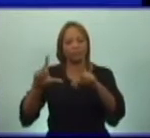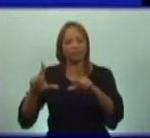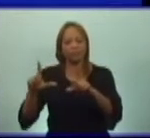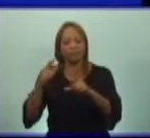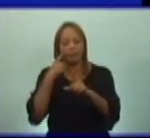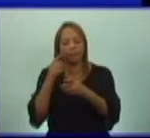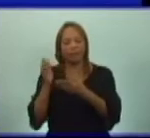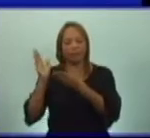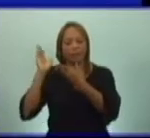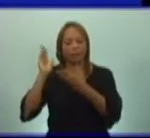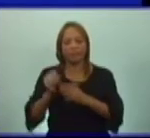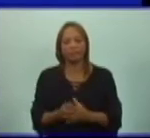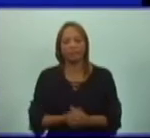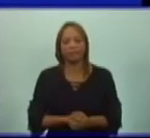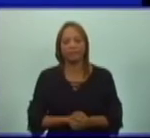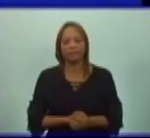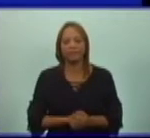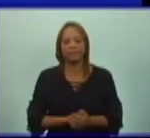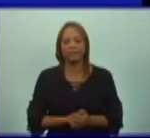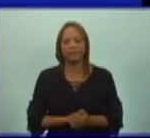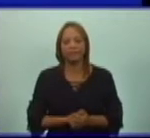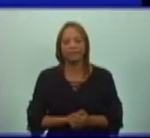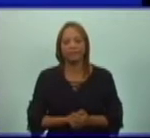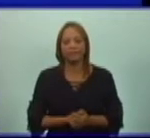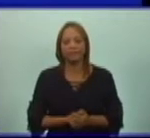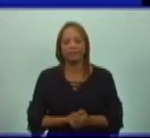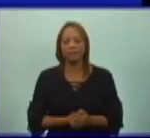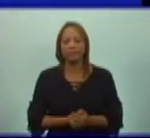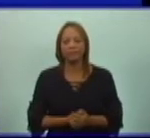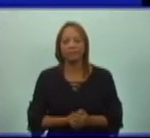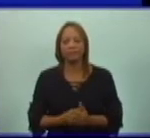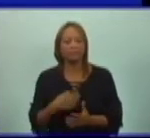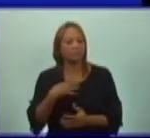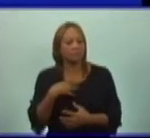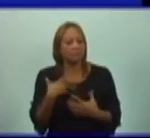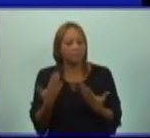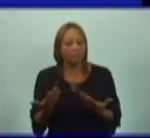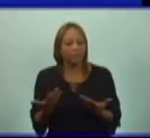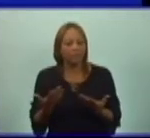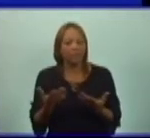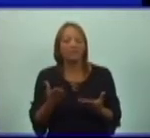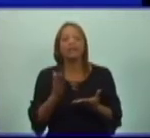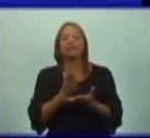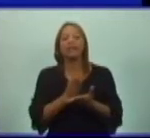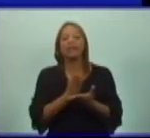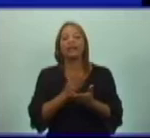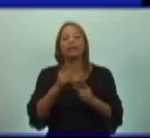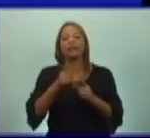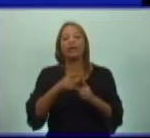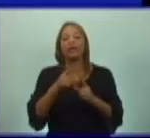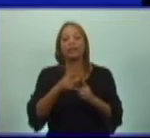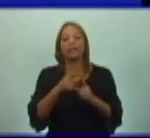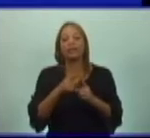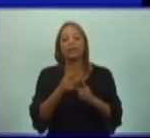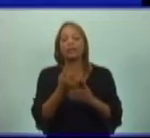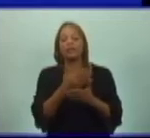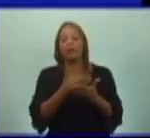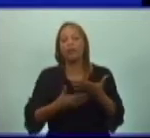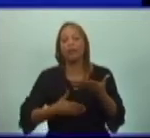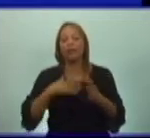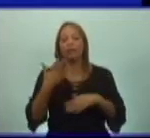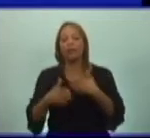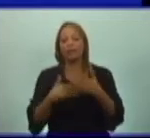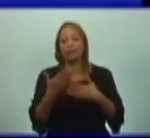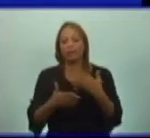le vamos a presentar. Se trata del libro de texto y el cuaderno de